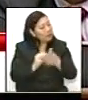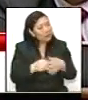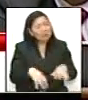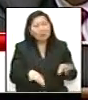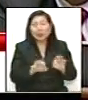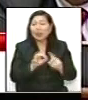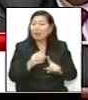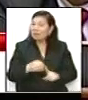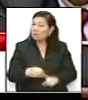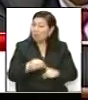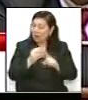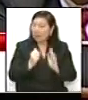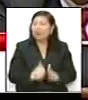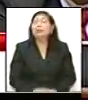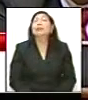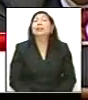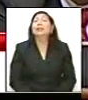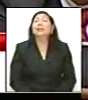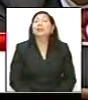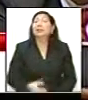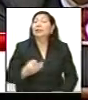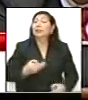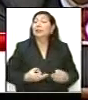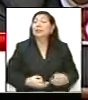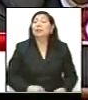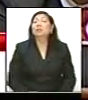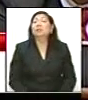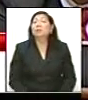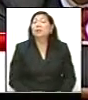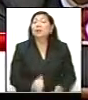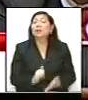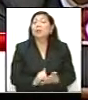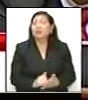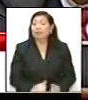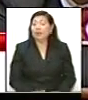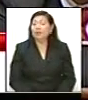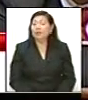hoy estamos frente a una sentencia firme. Por lo tanto,